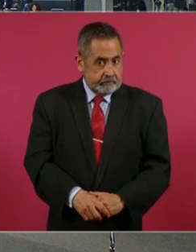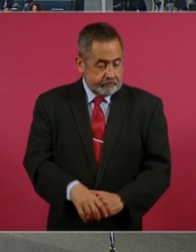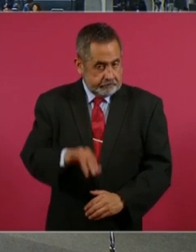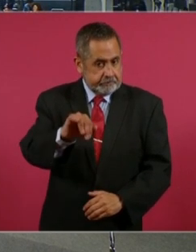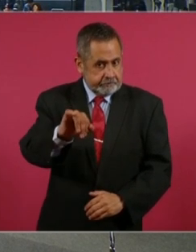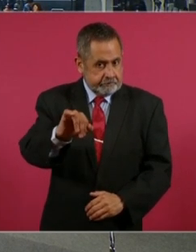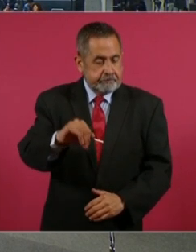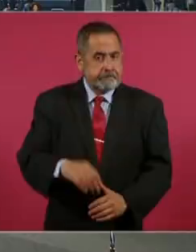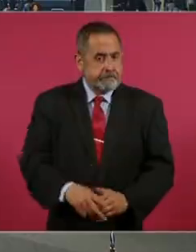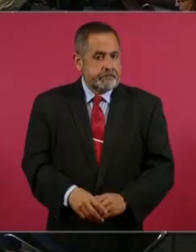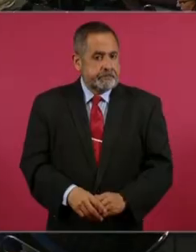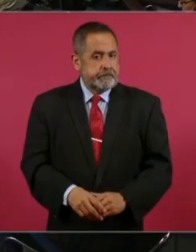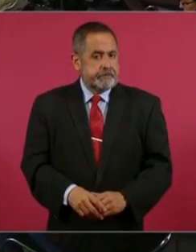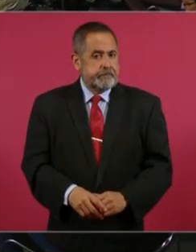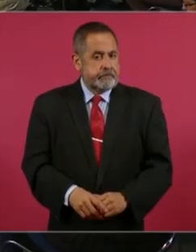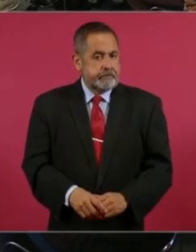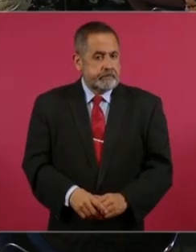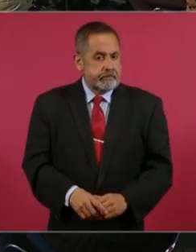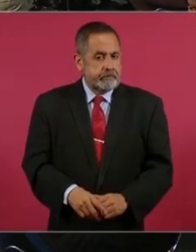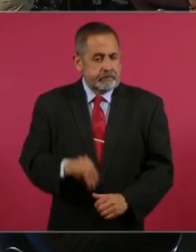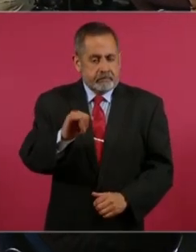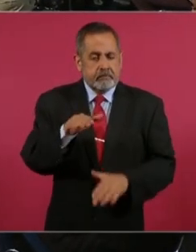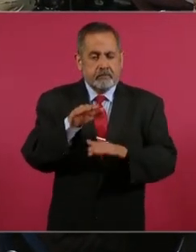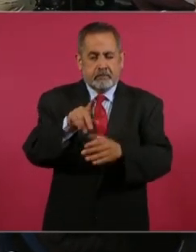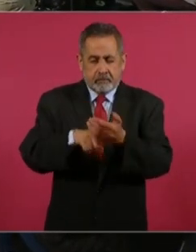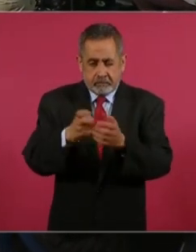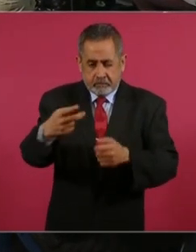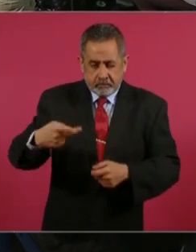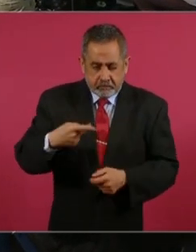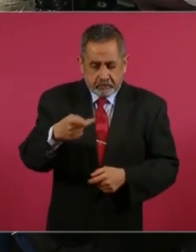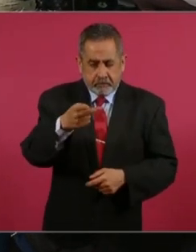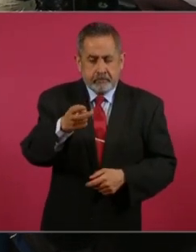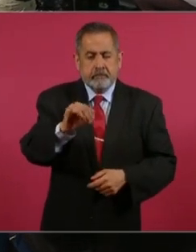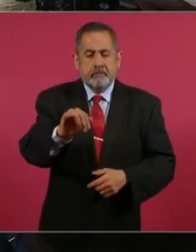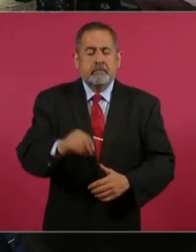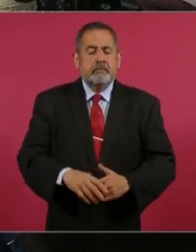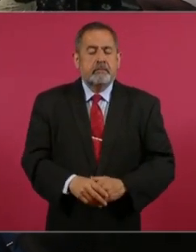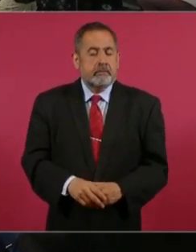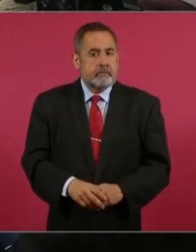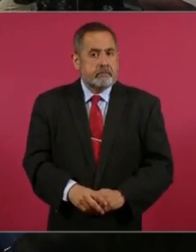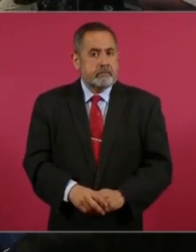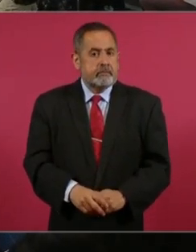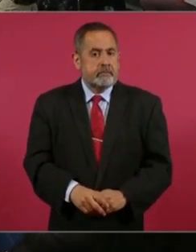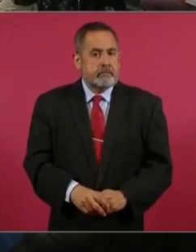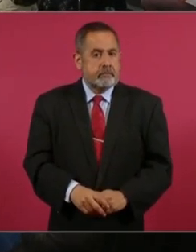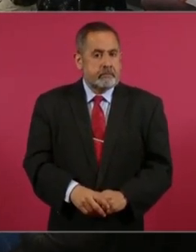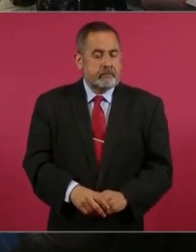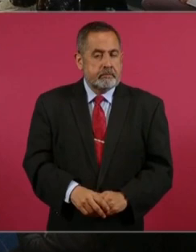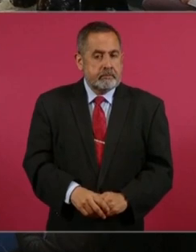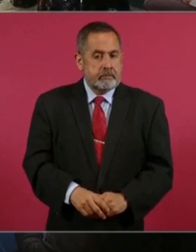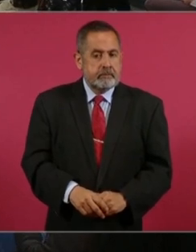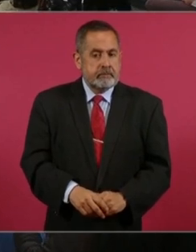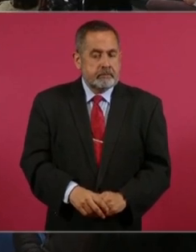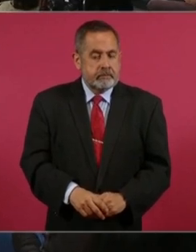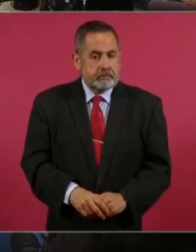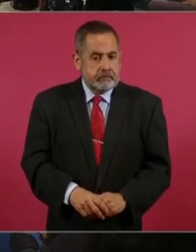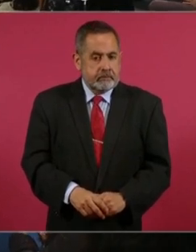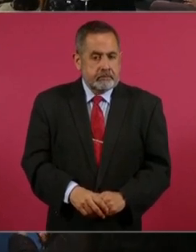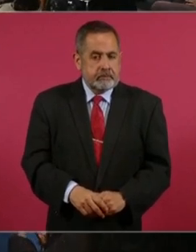Sí, sí, ¿sobre eso me quieres preguntar? Sí, estamos. Oh,